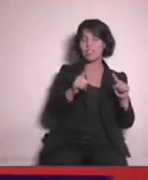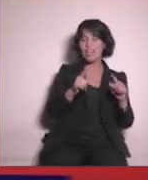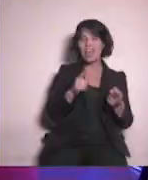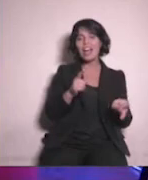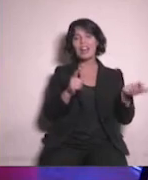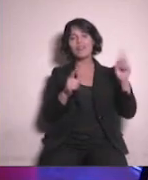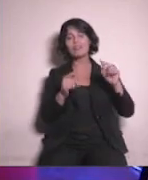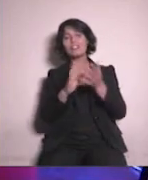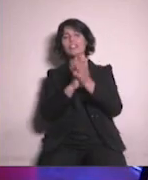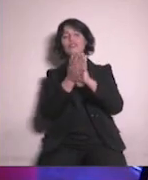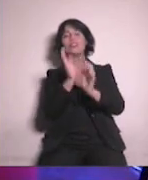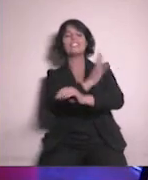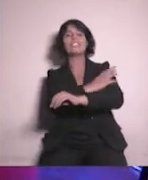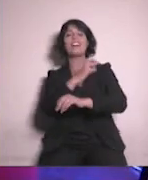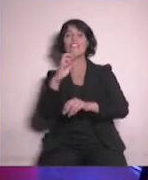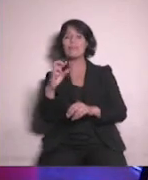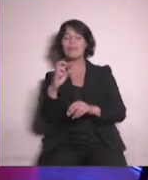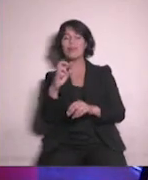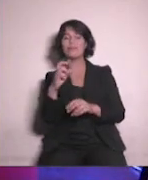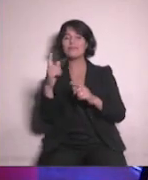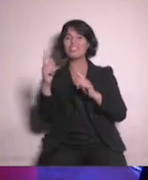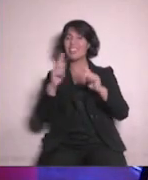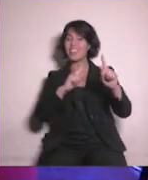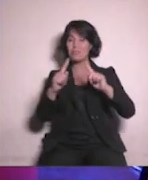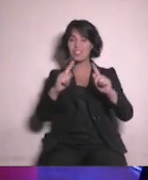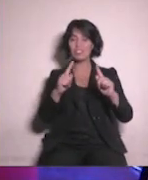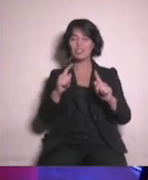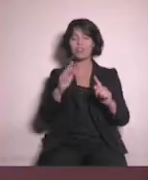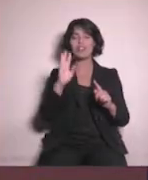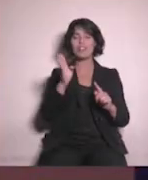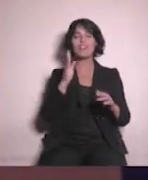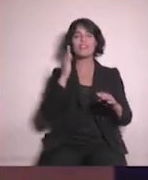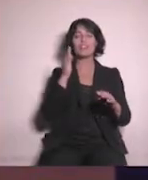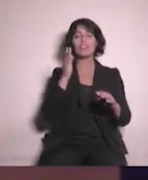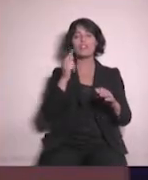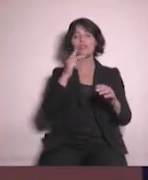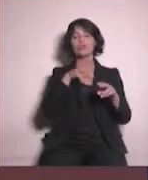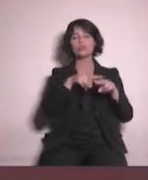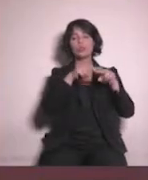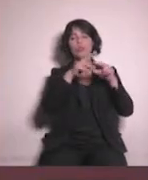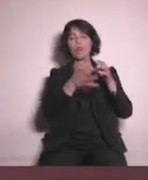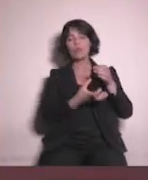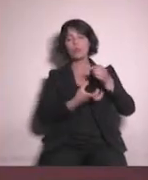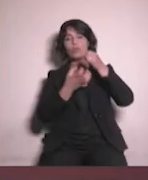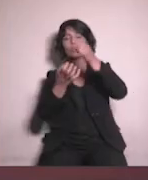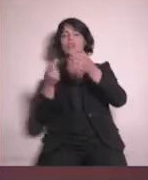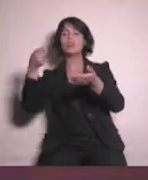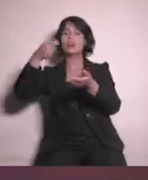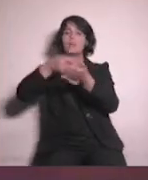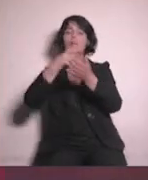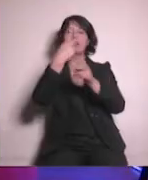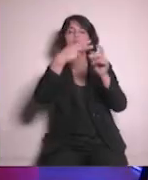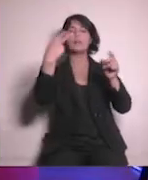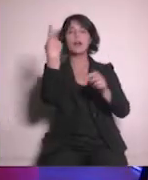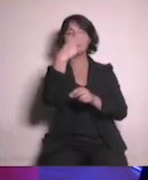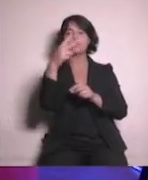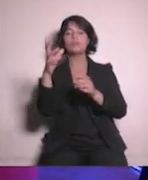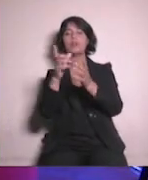del resto de las AFPs, la administradora debe concurrir con su patrimonio a compensar a los afiliados.